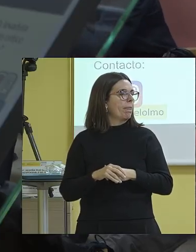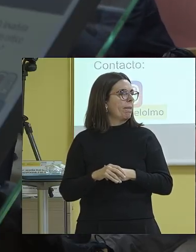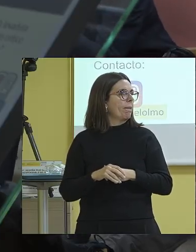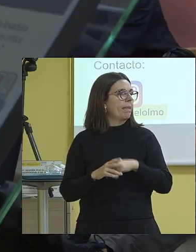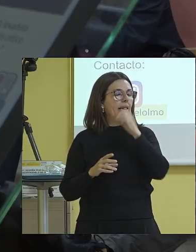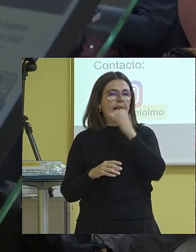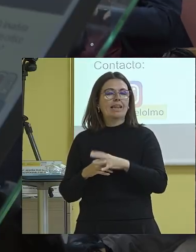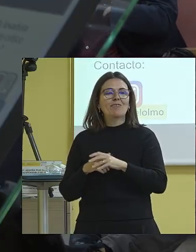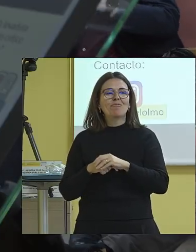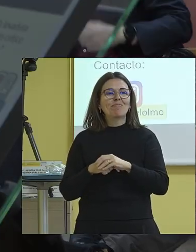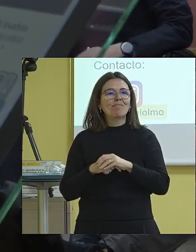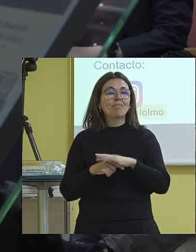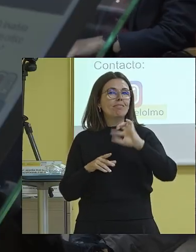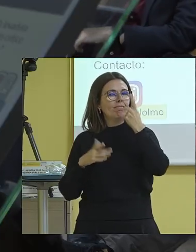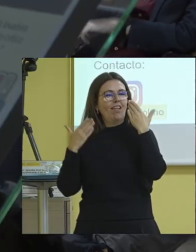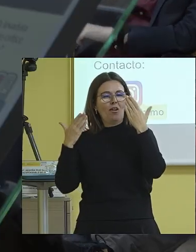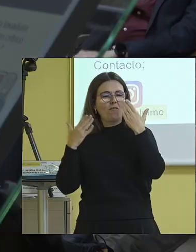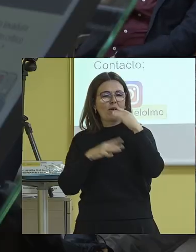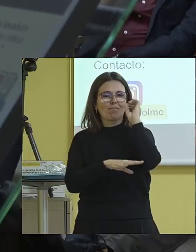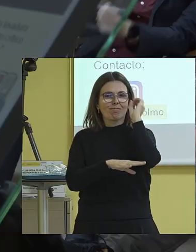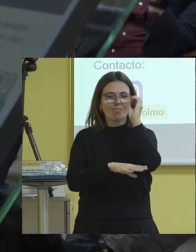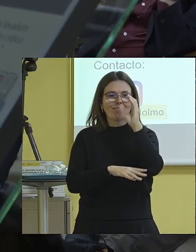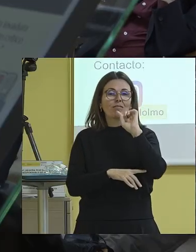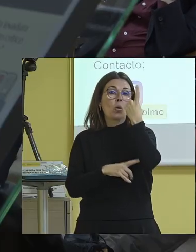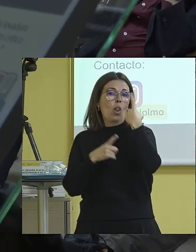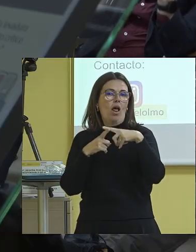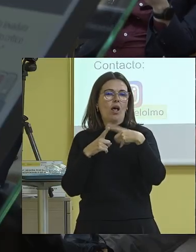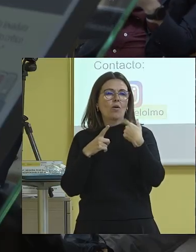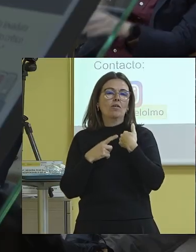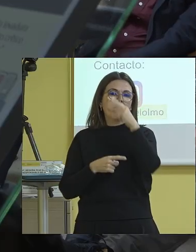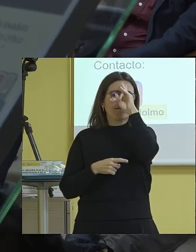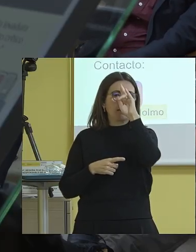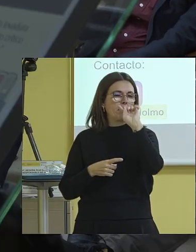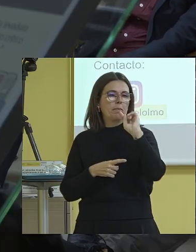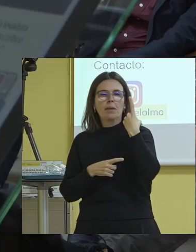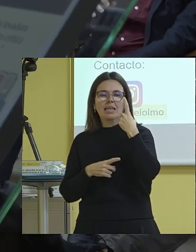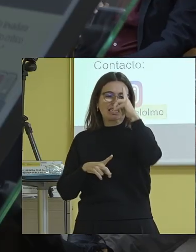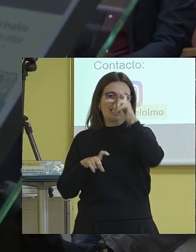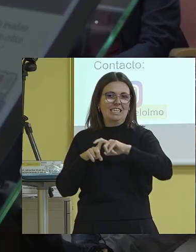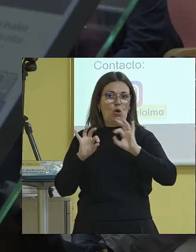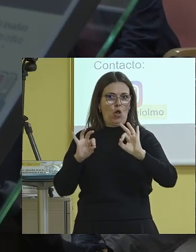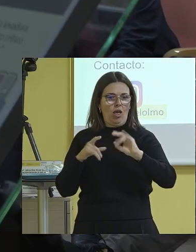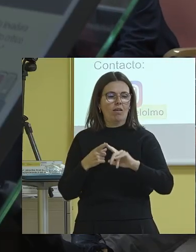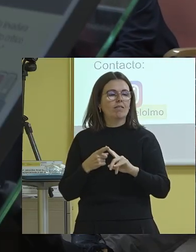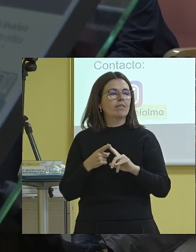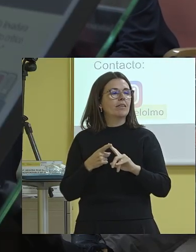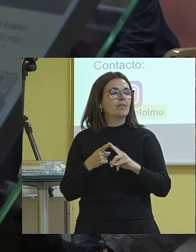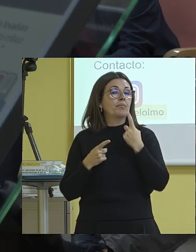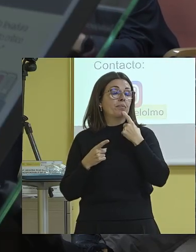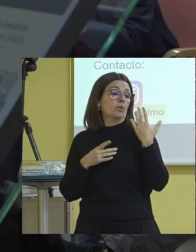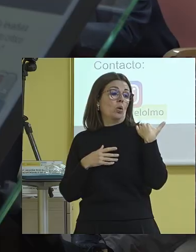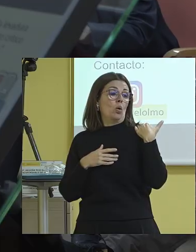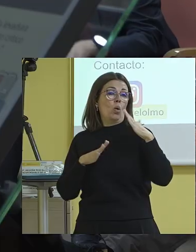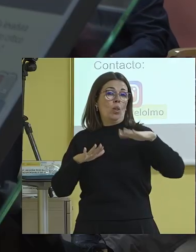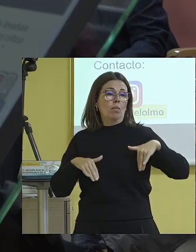¿Qué tal? Enhorabuena por tu charla. Bueno, hay una cosa que a mí me preocupa sobre la psicología, que últimamente